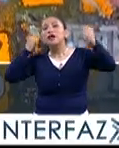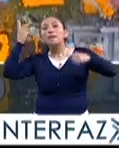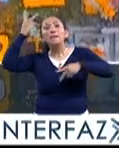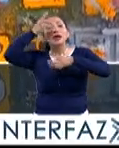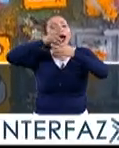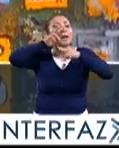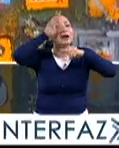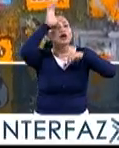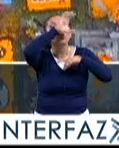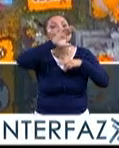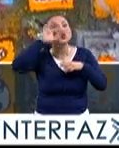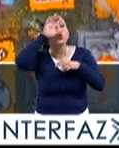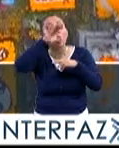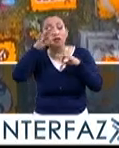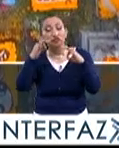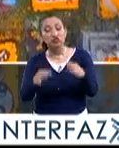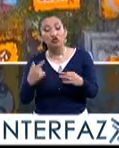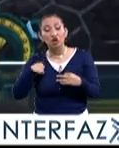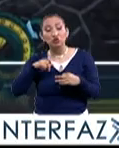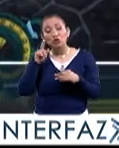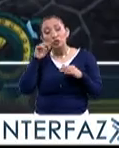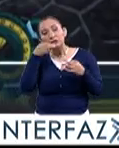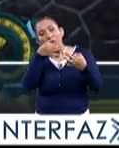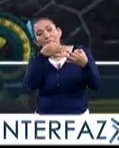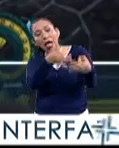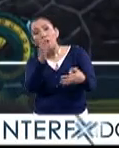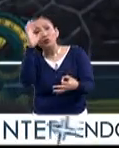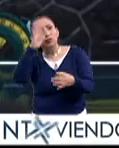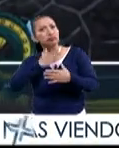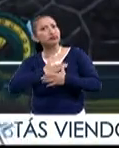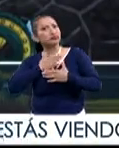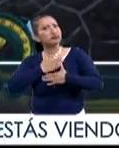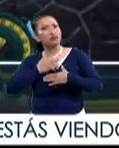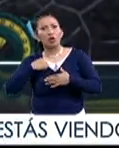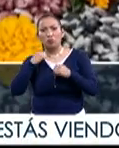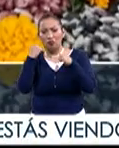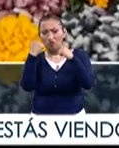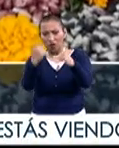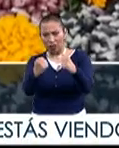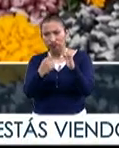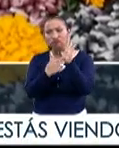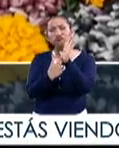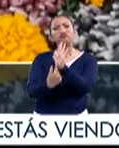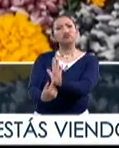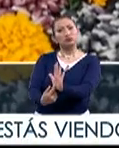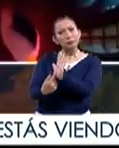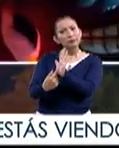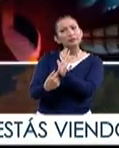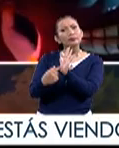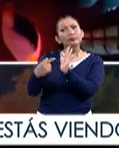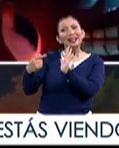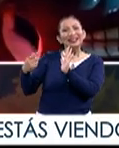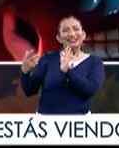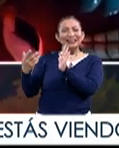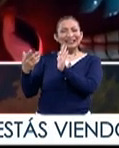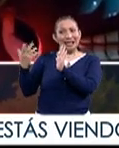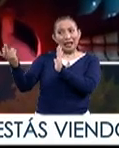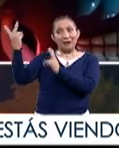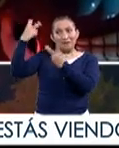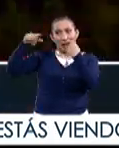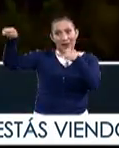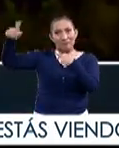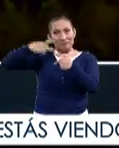o sea, realmente somos un polo cultural propio, con mucha fuerza, y que